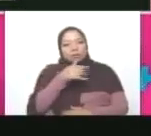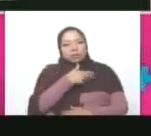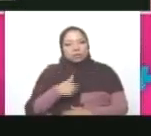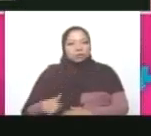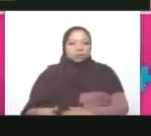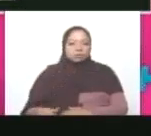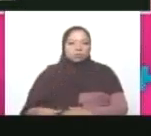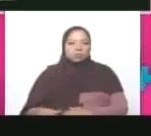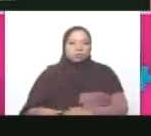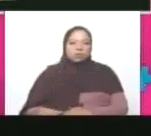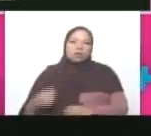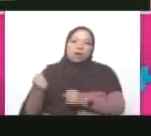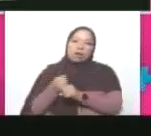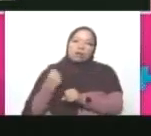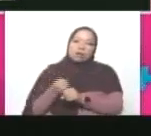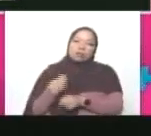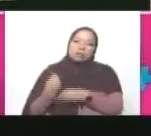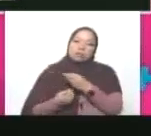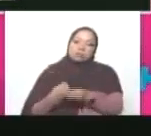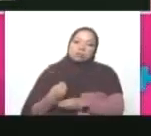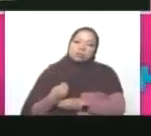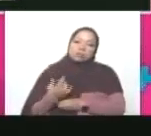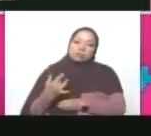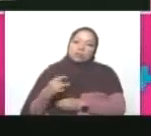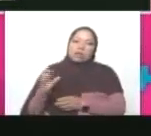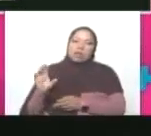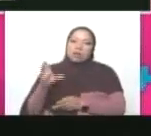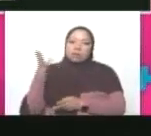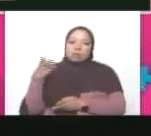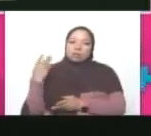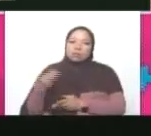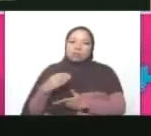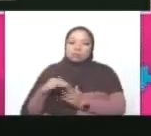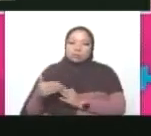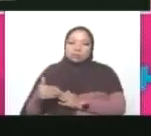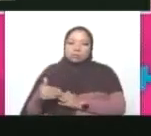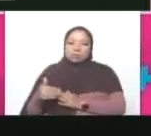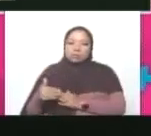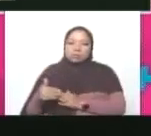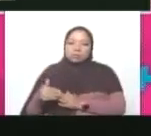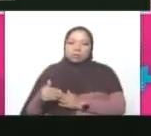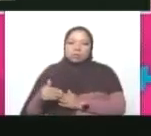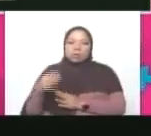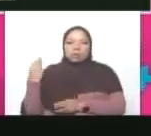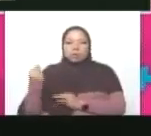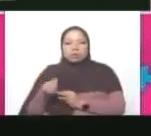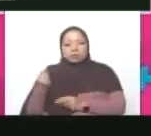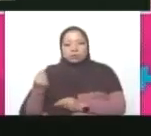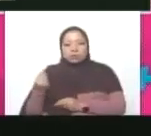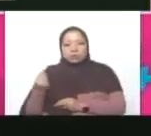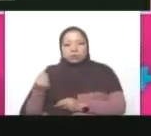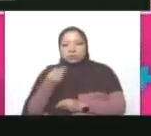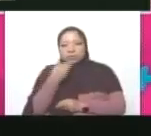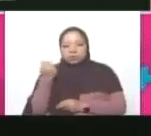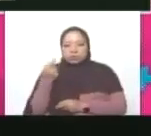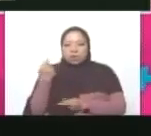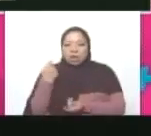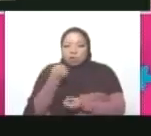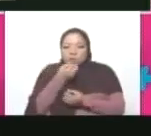presidente, porque estamos trabajando con esos cafecitos y con esos sancochos en las comunidades para dar la